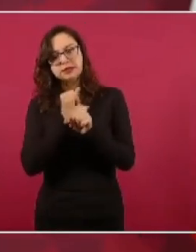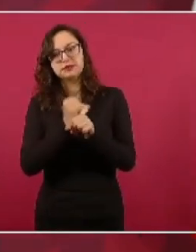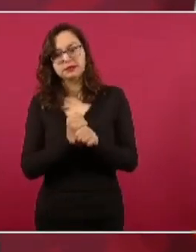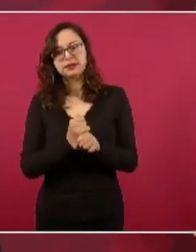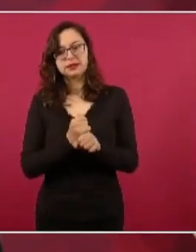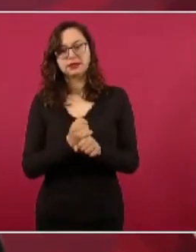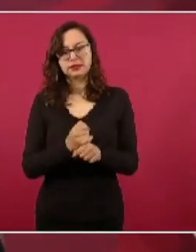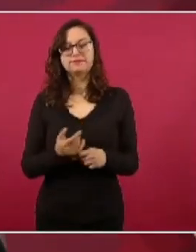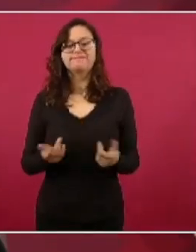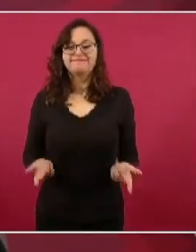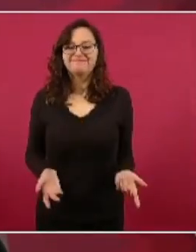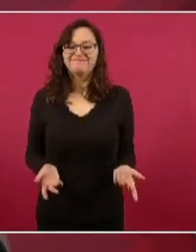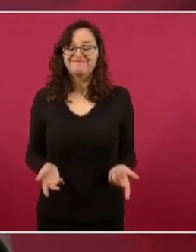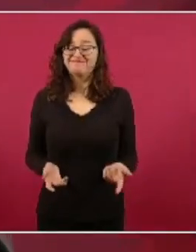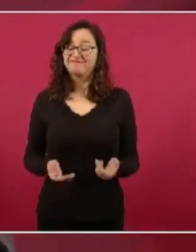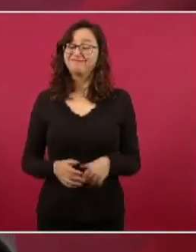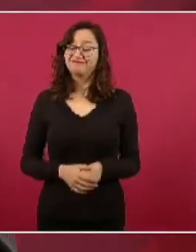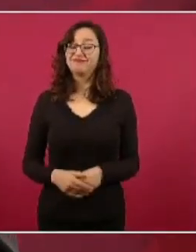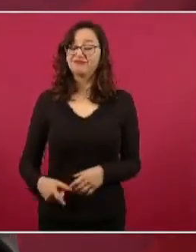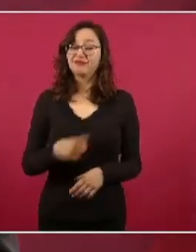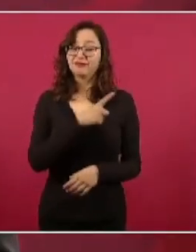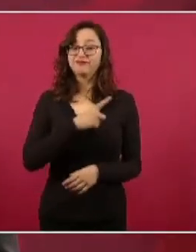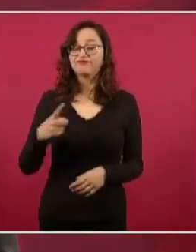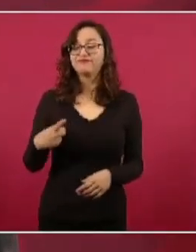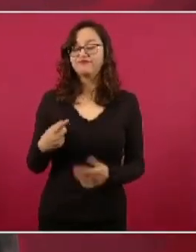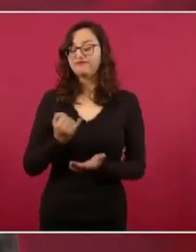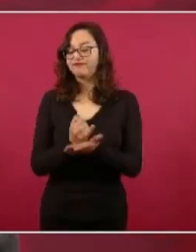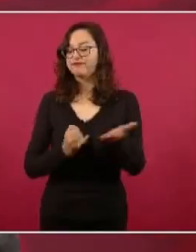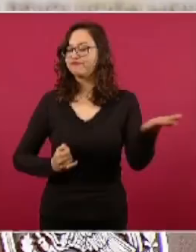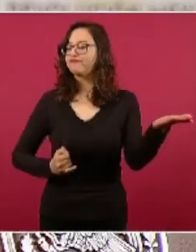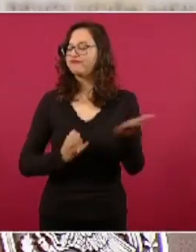decisiones sobre esto.